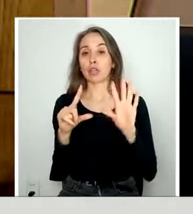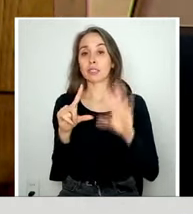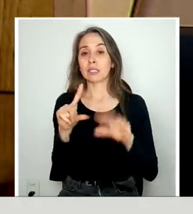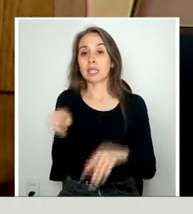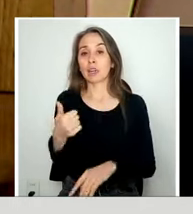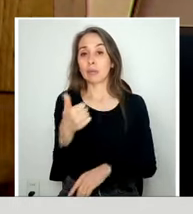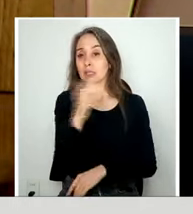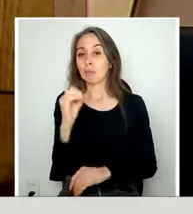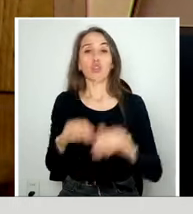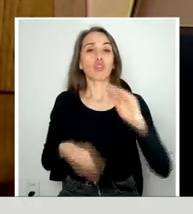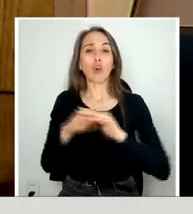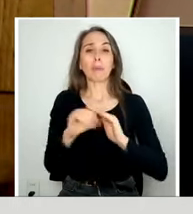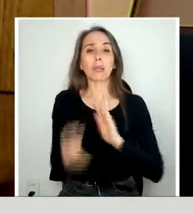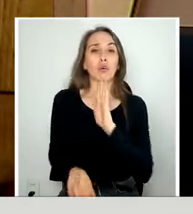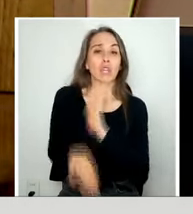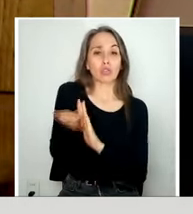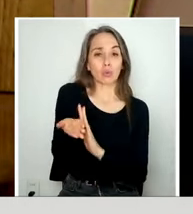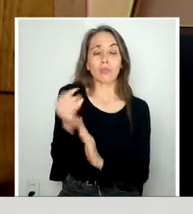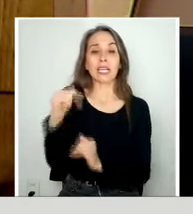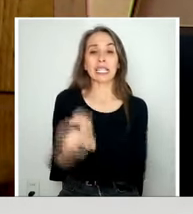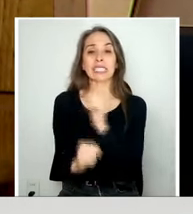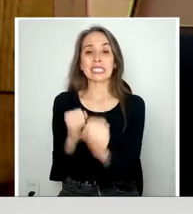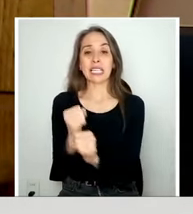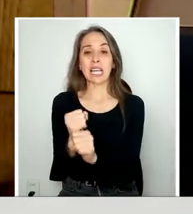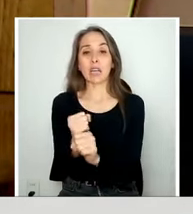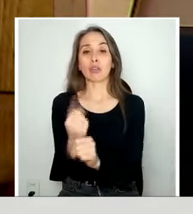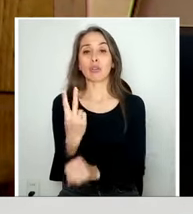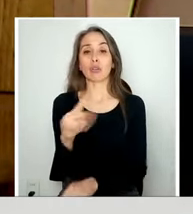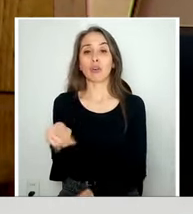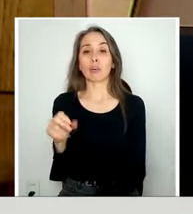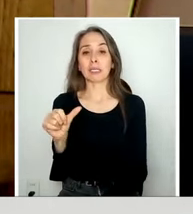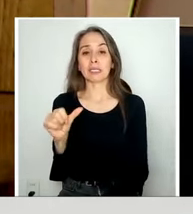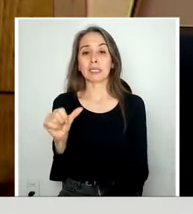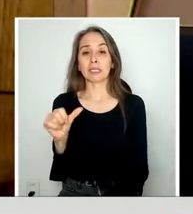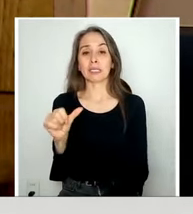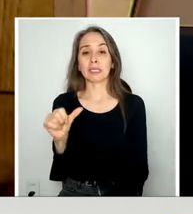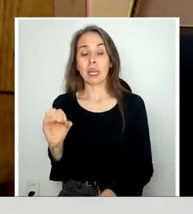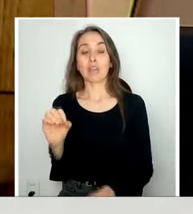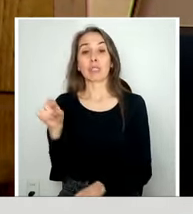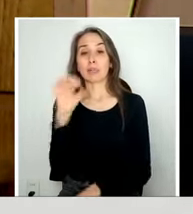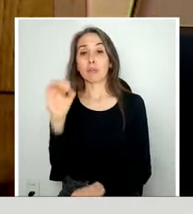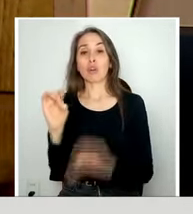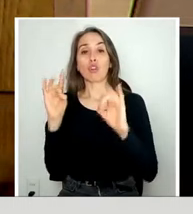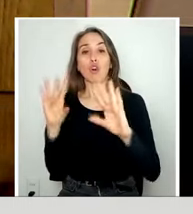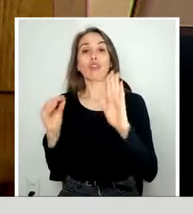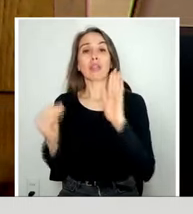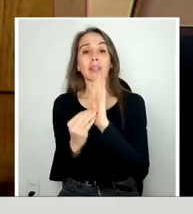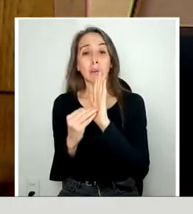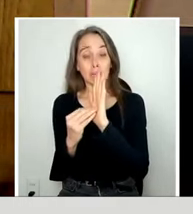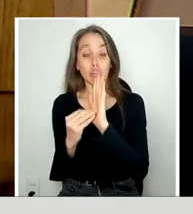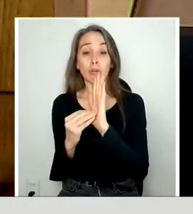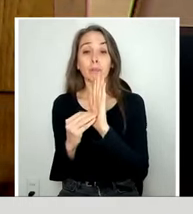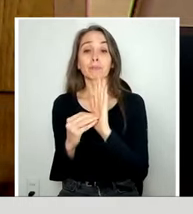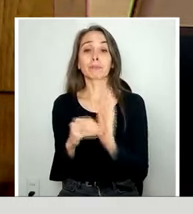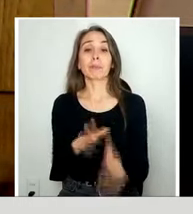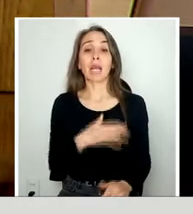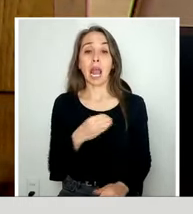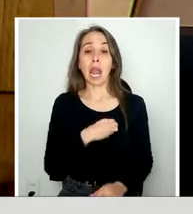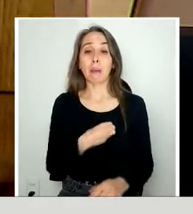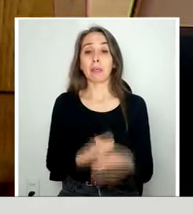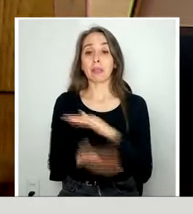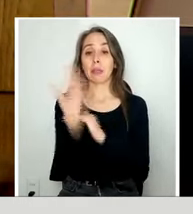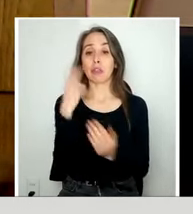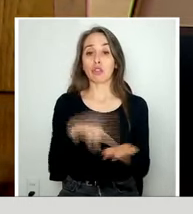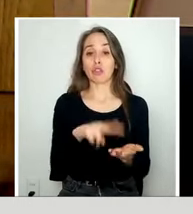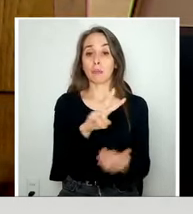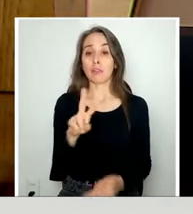y para este año fue un Dos punto seis por ciento Lamentablemente el año 2022 la